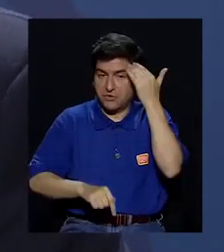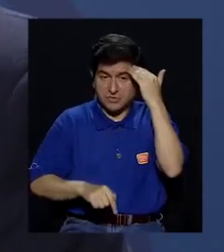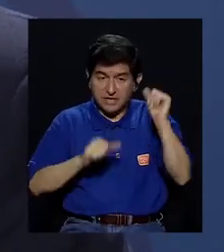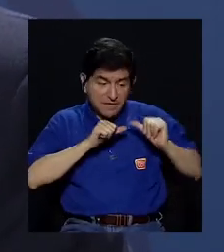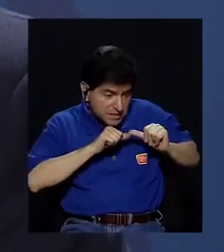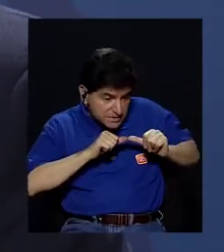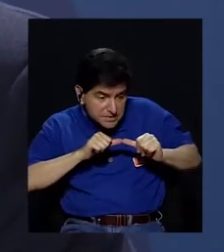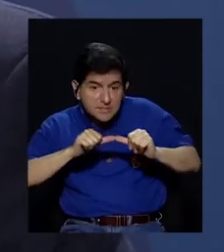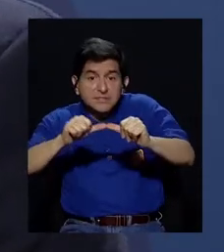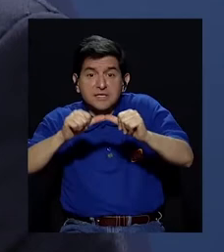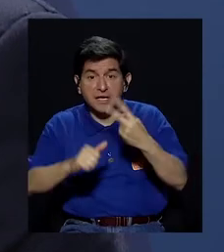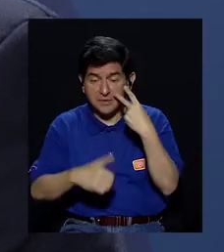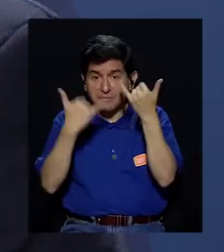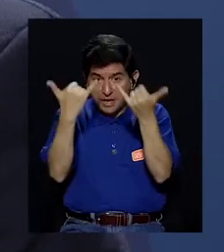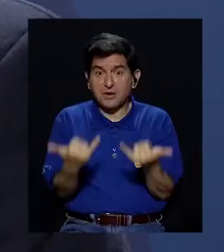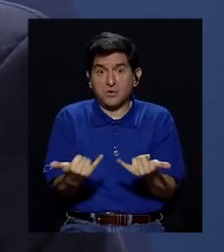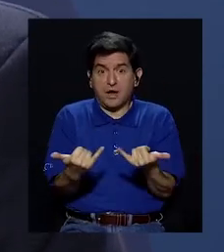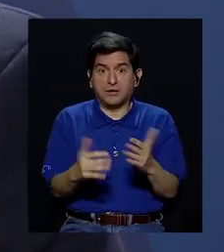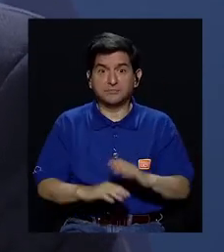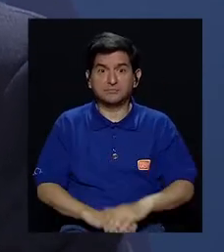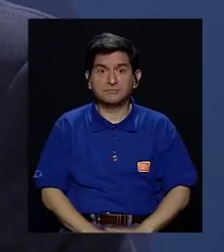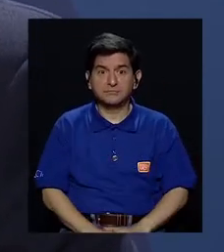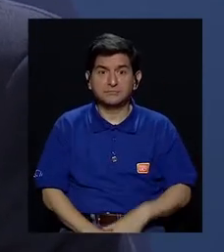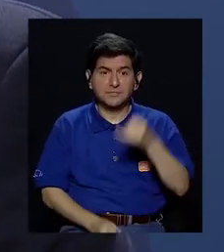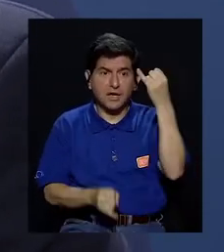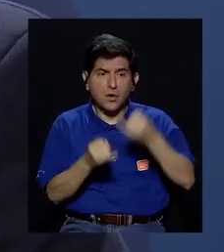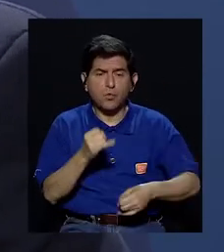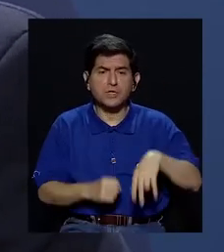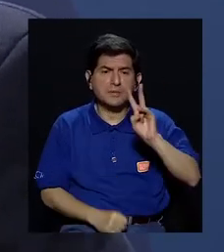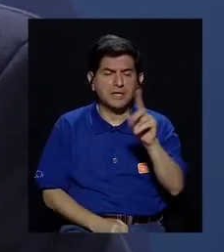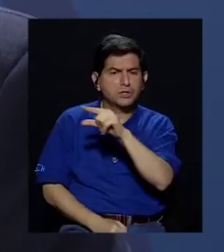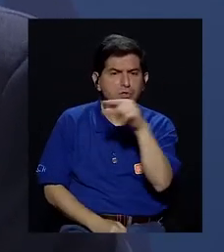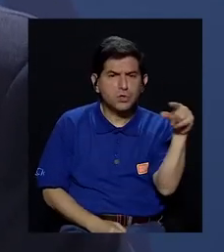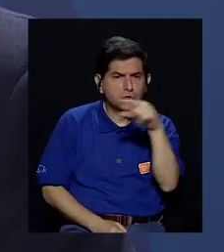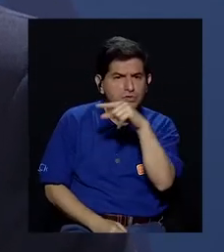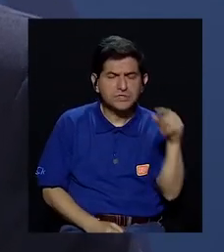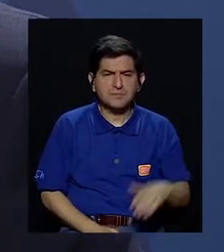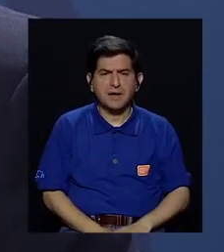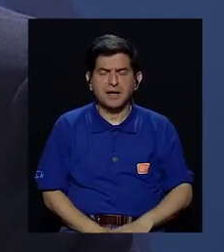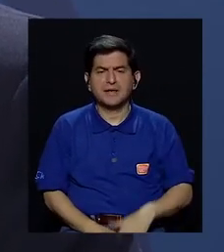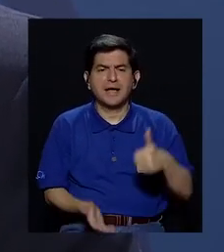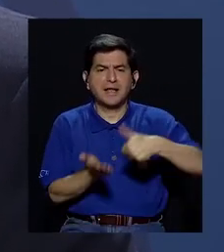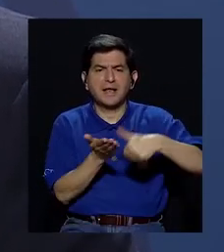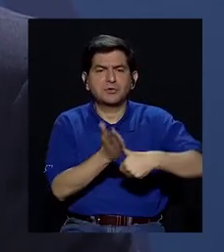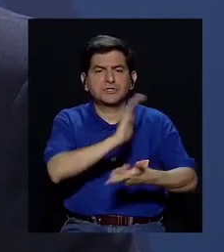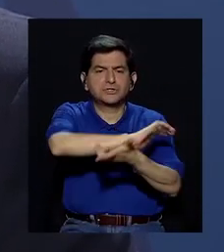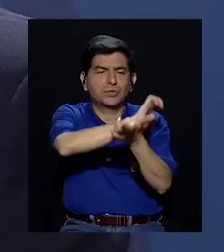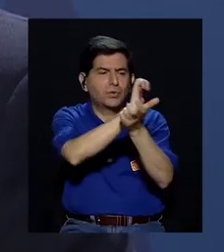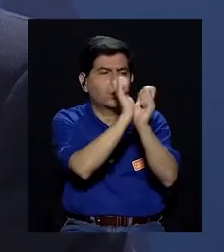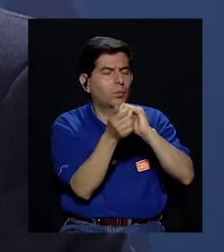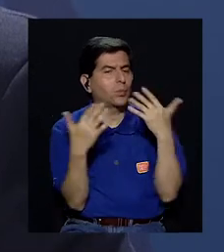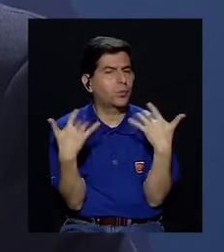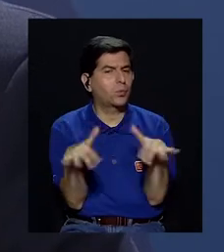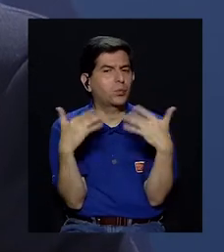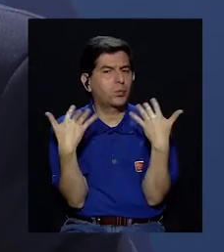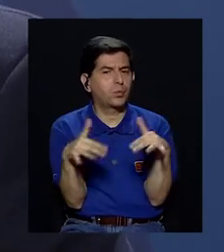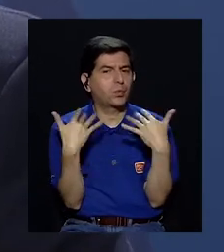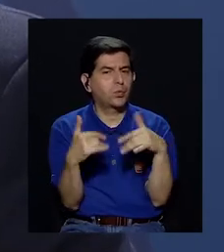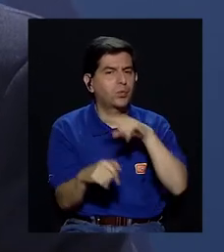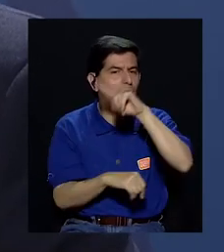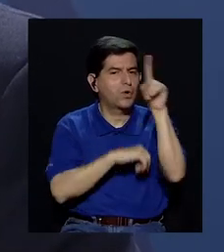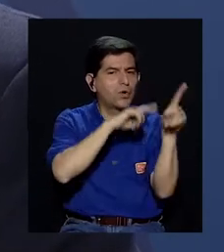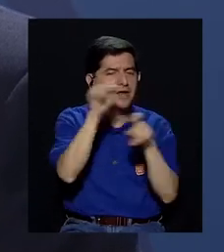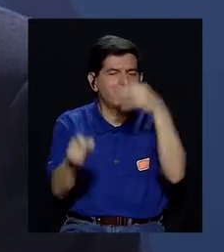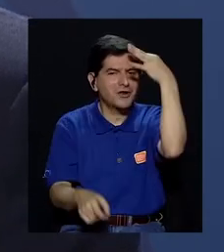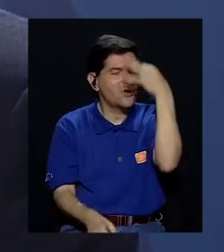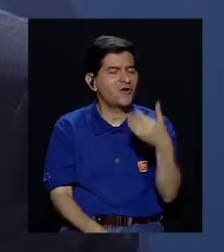si le va a durar que eso lo hemos visto es la ciudad grande en las últimas dos semanas la elección va a cambiar mucho y eso es algo